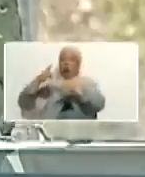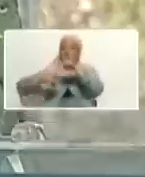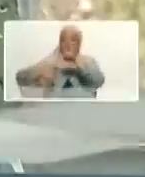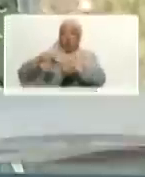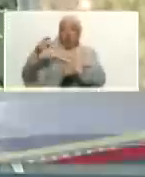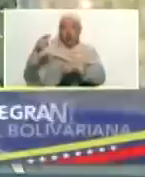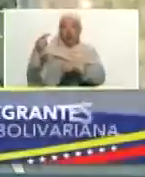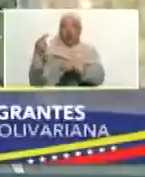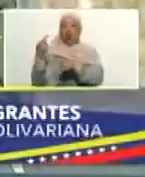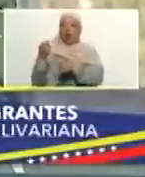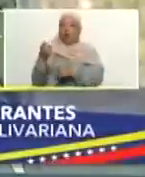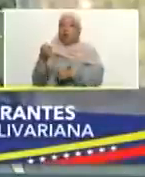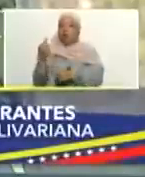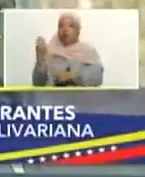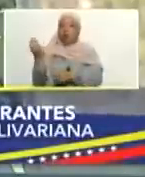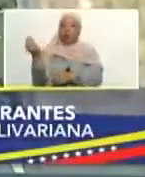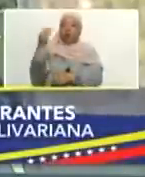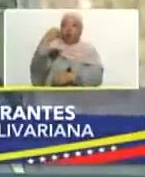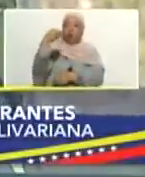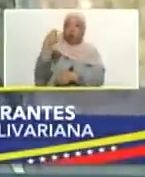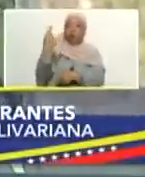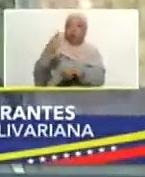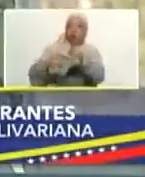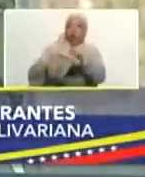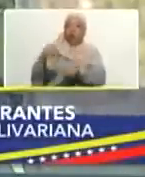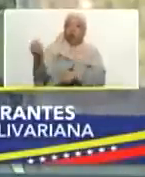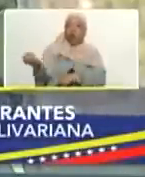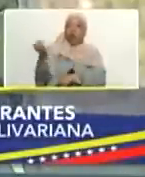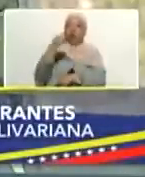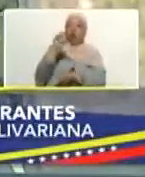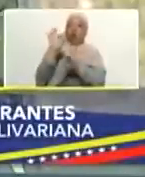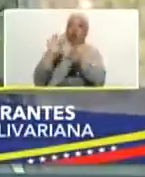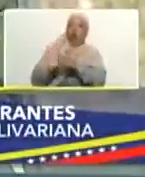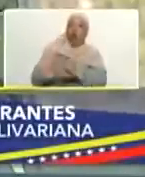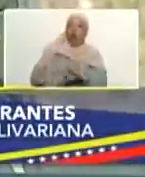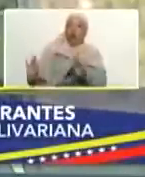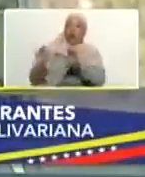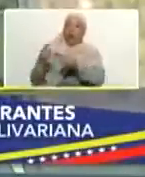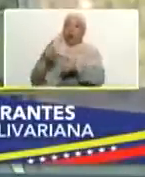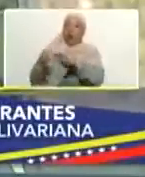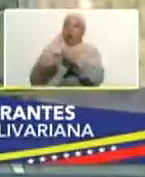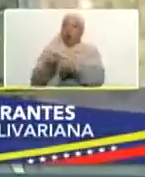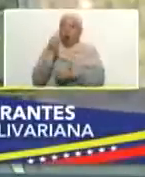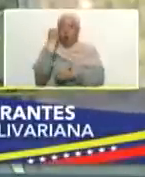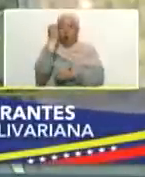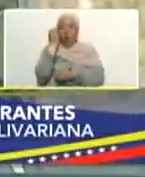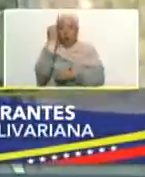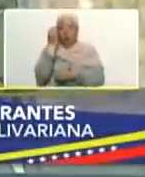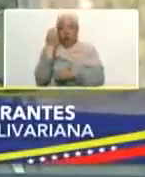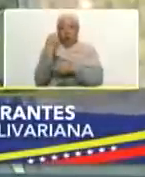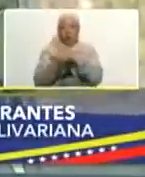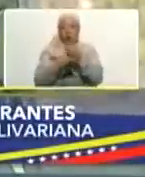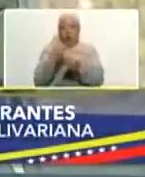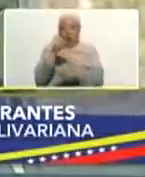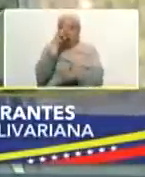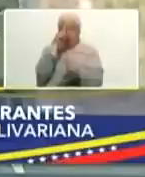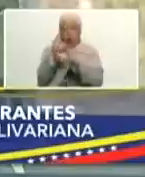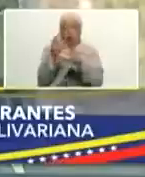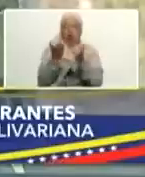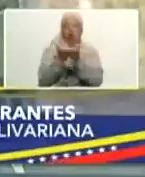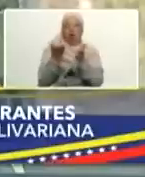y aprendiendo a hacer más, mucho más, a veces con nada, para arreglar la escuela, el